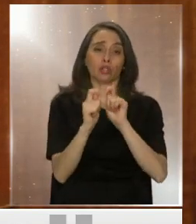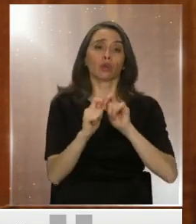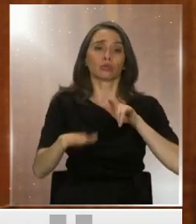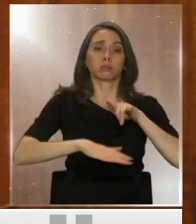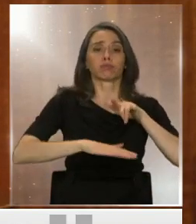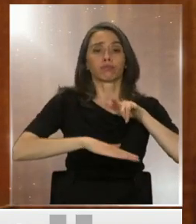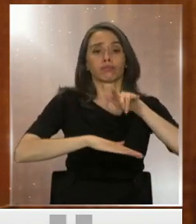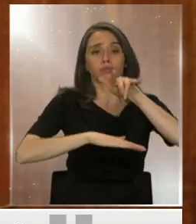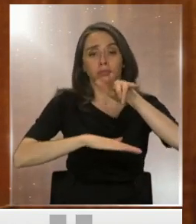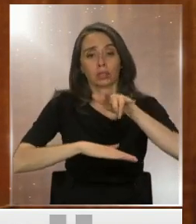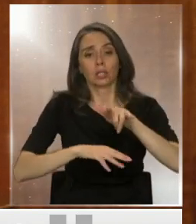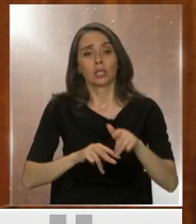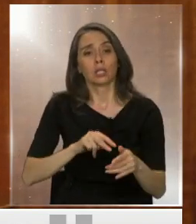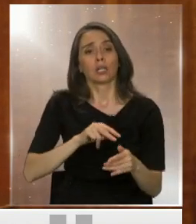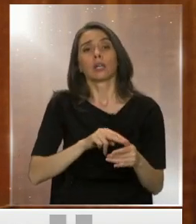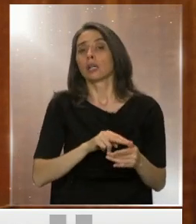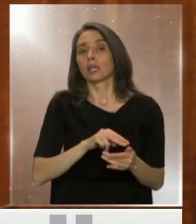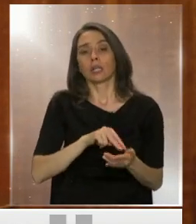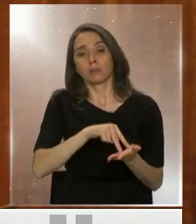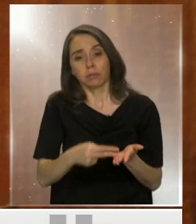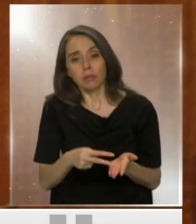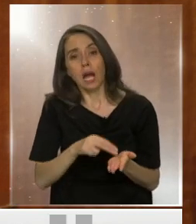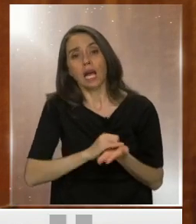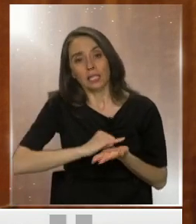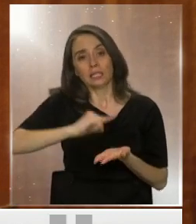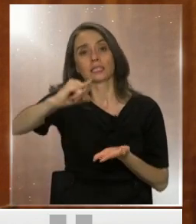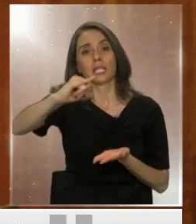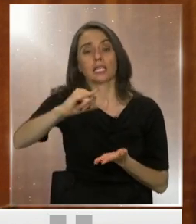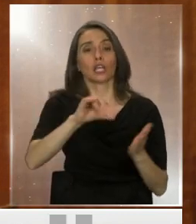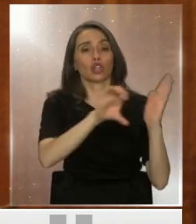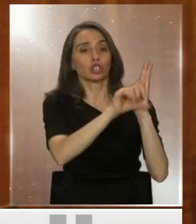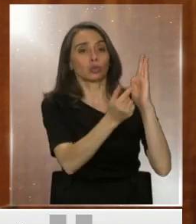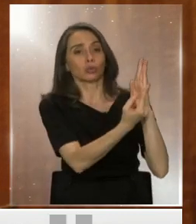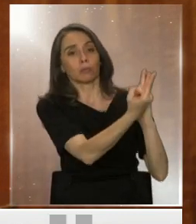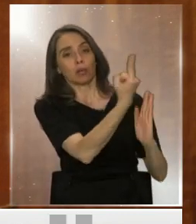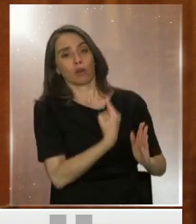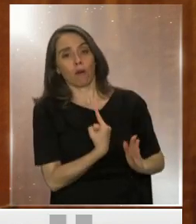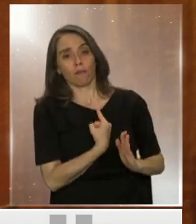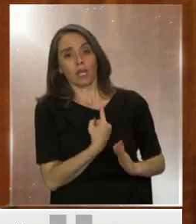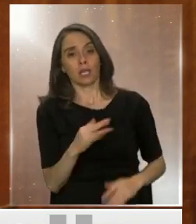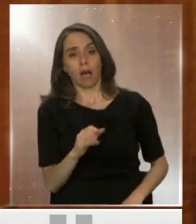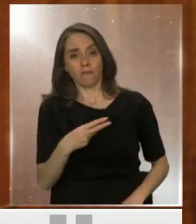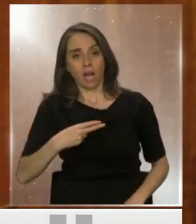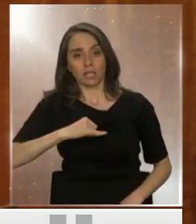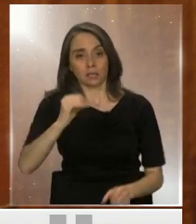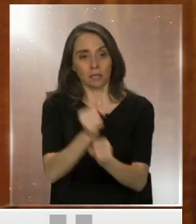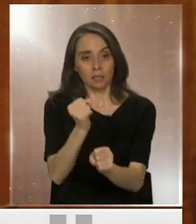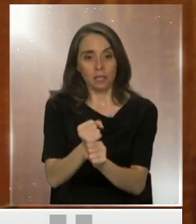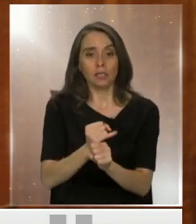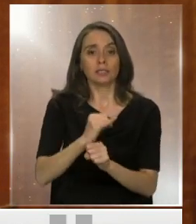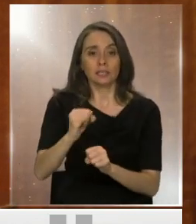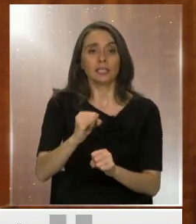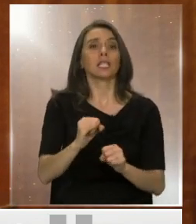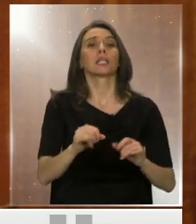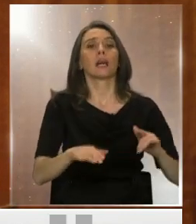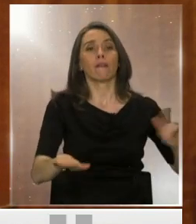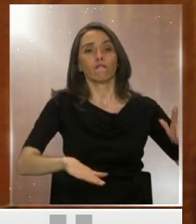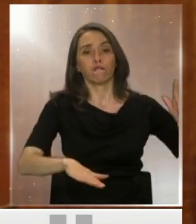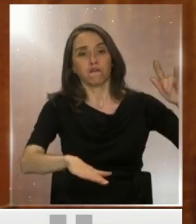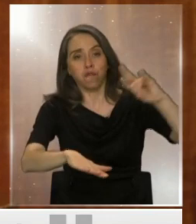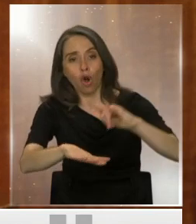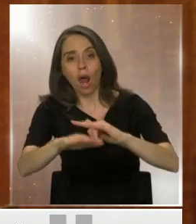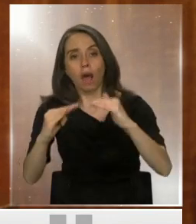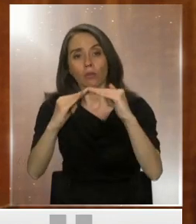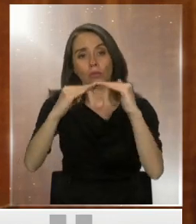y tenemos que levantarnos y seguir el vuelo porque tenemos una misión constitucional que va a revisar seguir con las operaciones en la antártica por lo